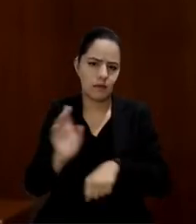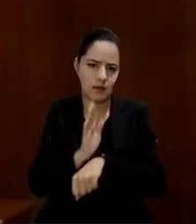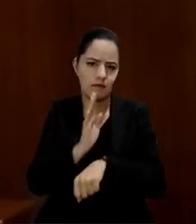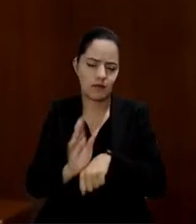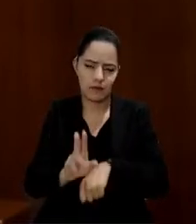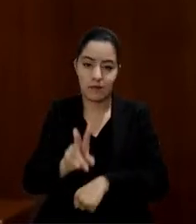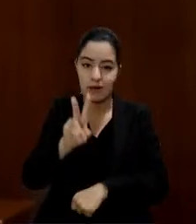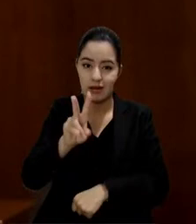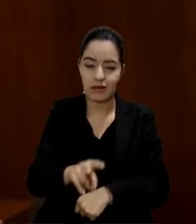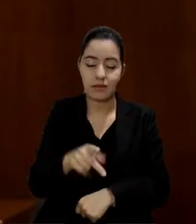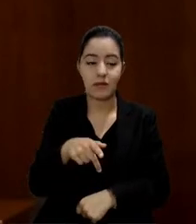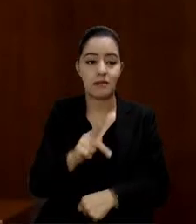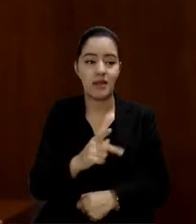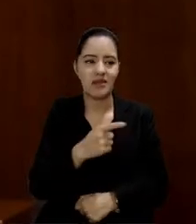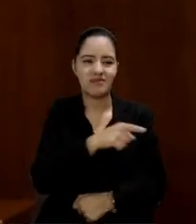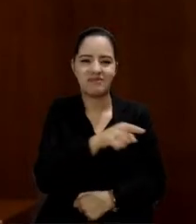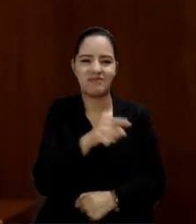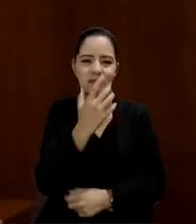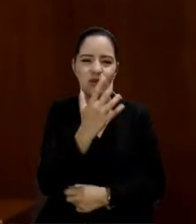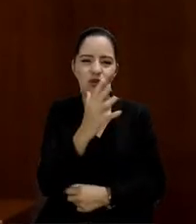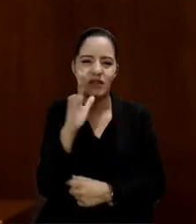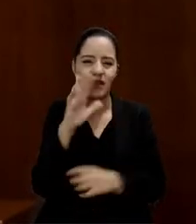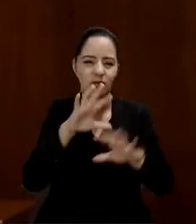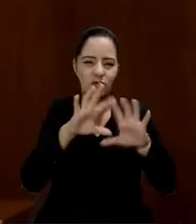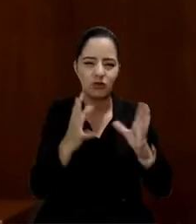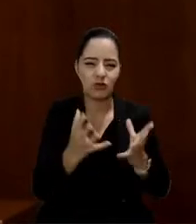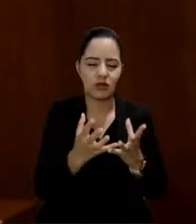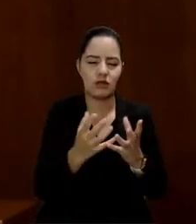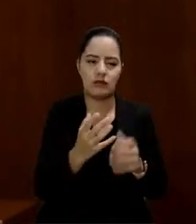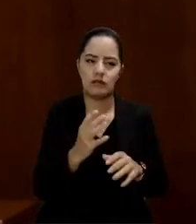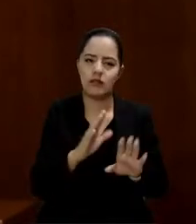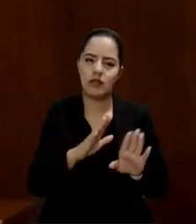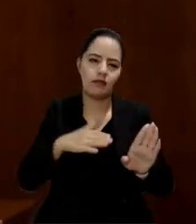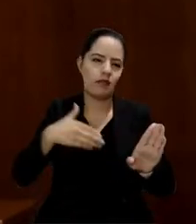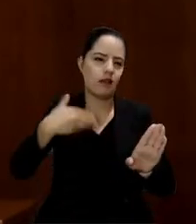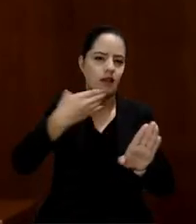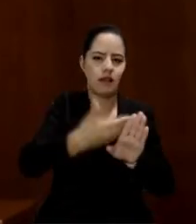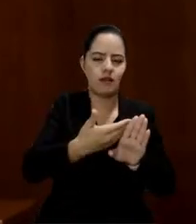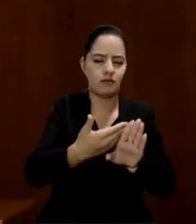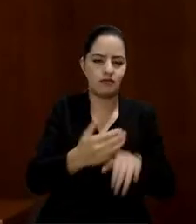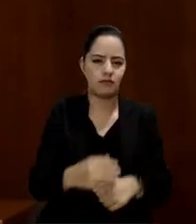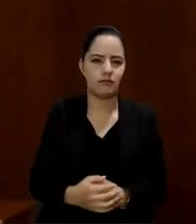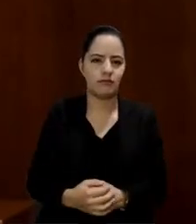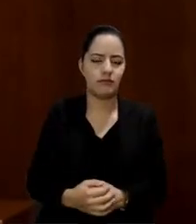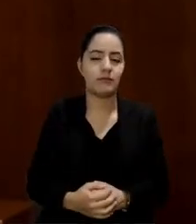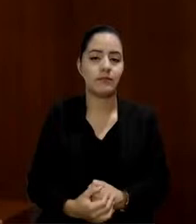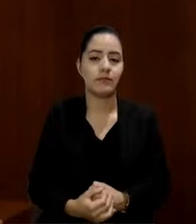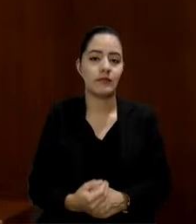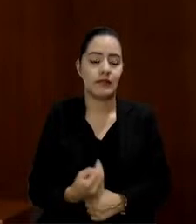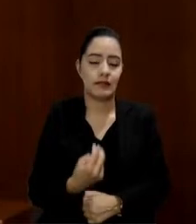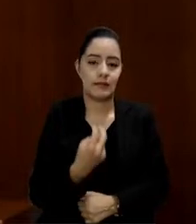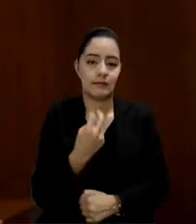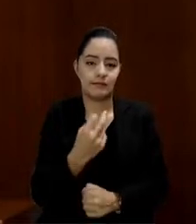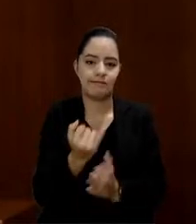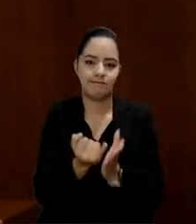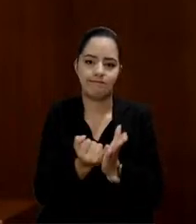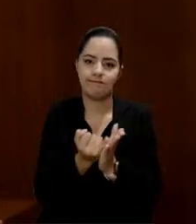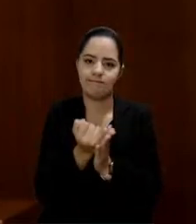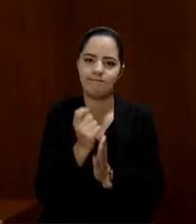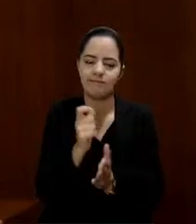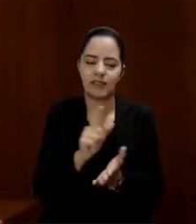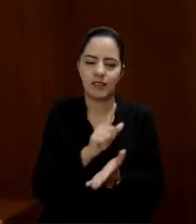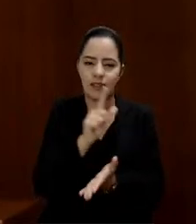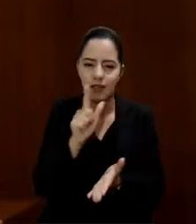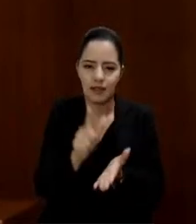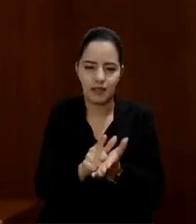consumismo y el uso de tecnologías que han contaminado al ambiente. Por ello, se ha optado por desarrollar leyes, decretos